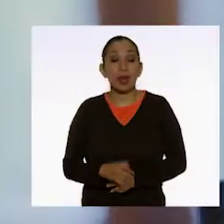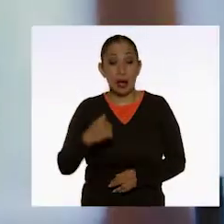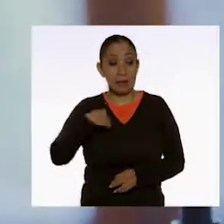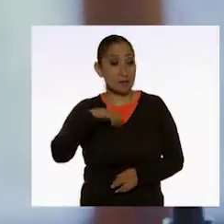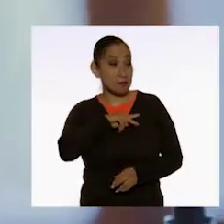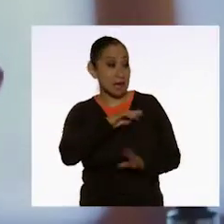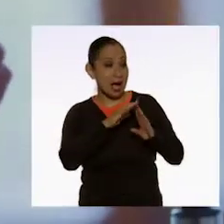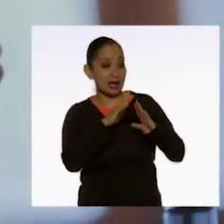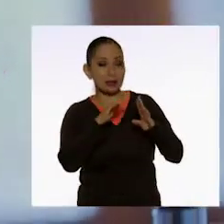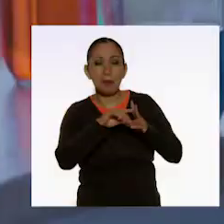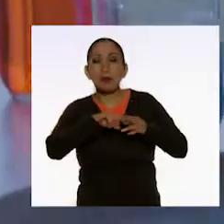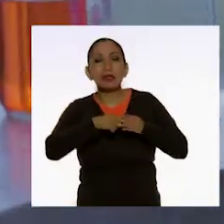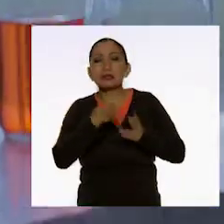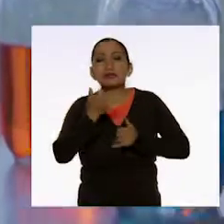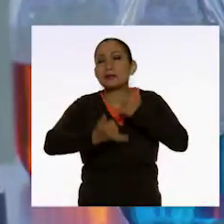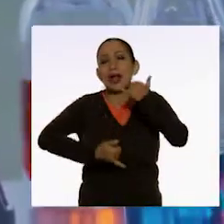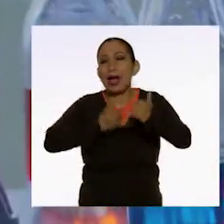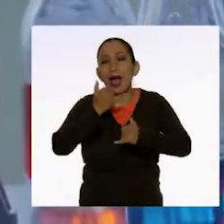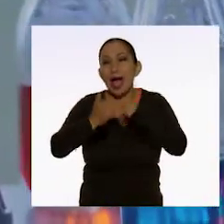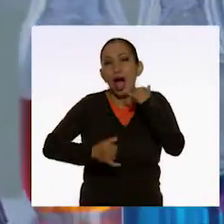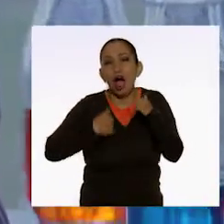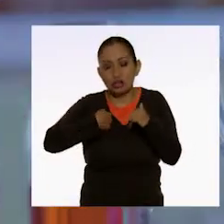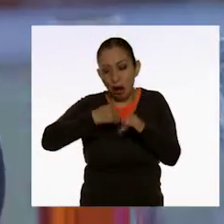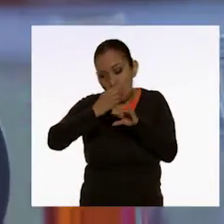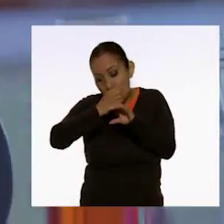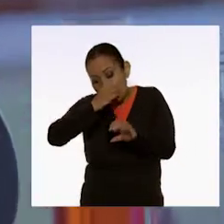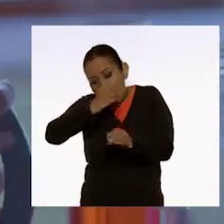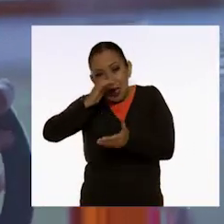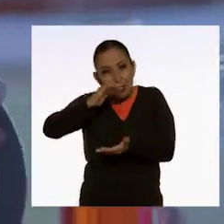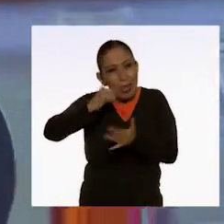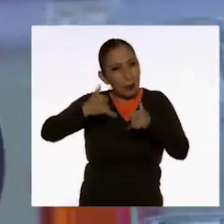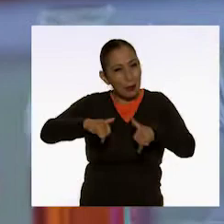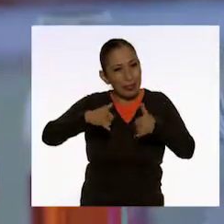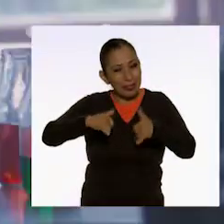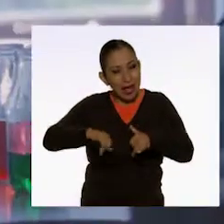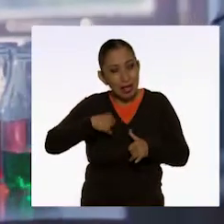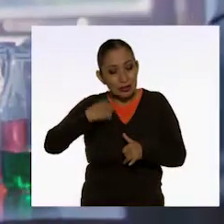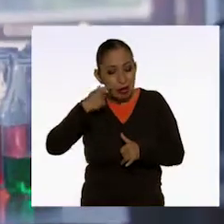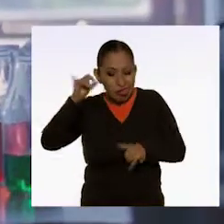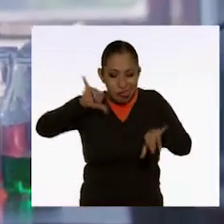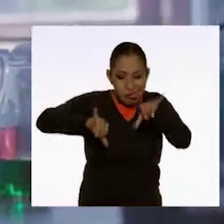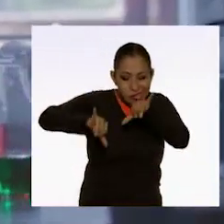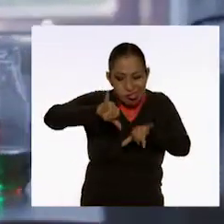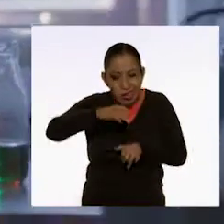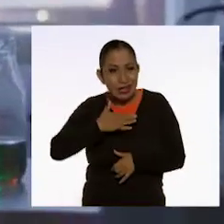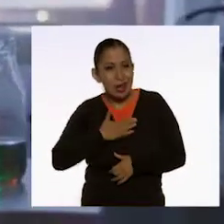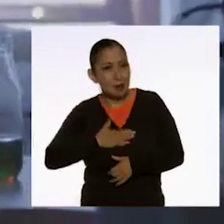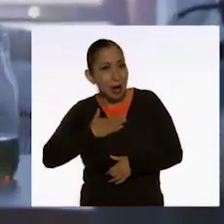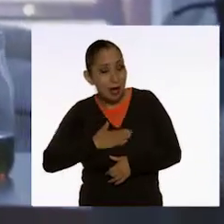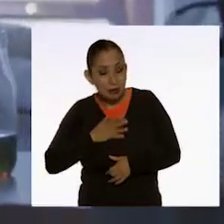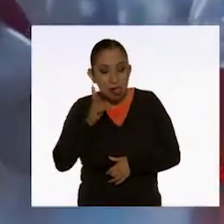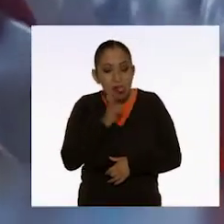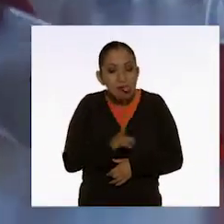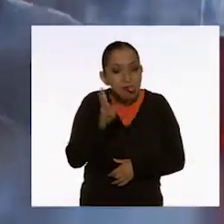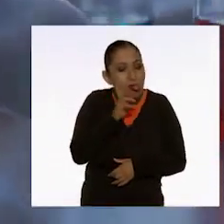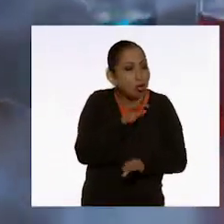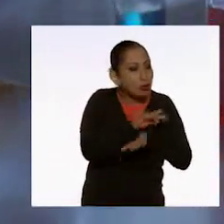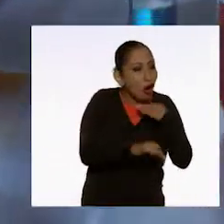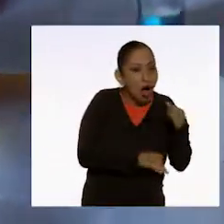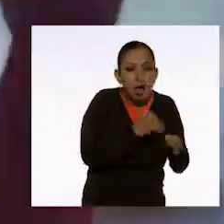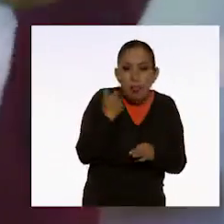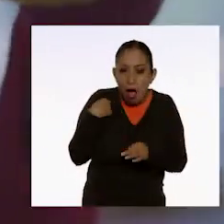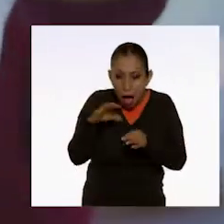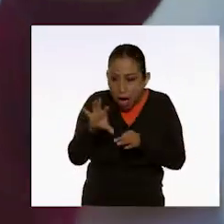mi casa todo empezó con un juego, con mi pequeño microscopio. A veces mezclando cosas en el baño y explorando todo lo